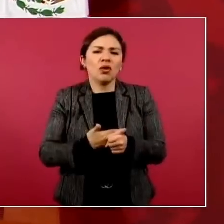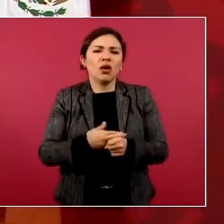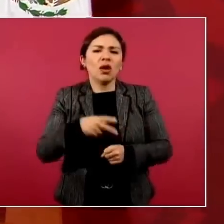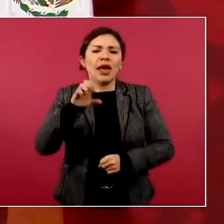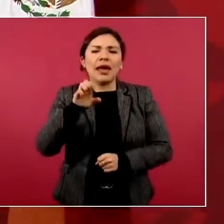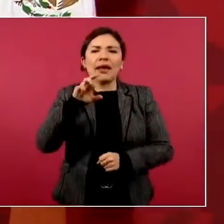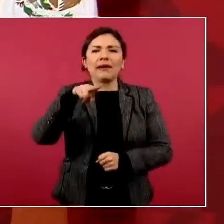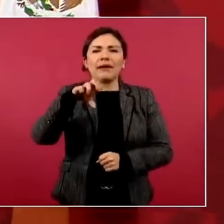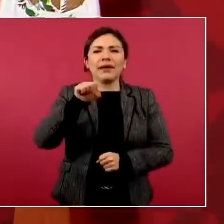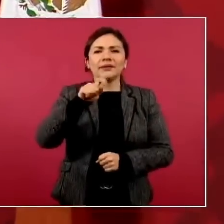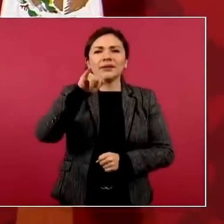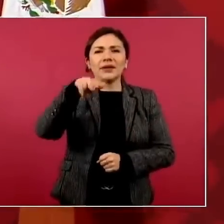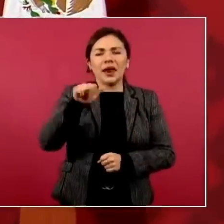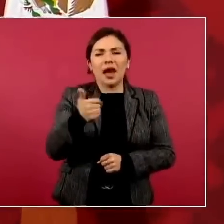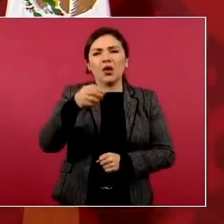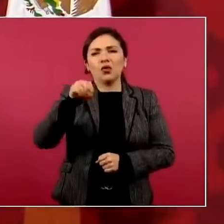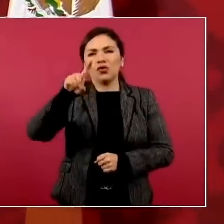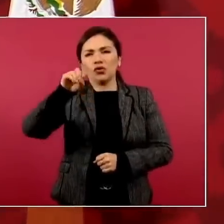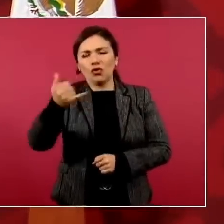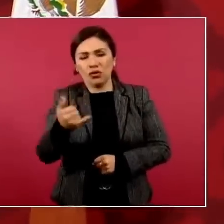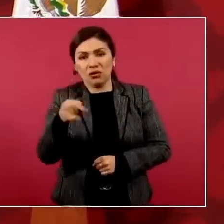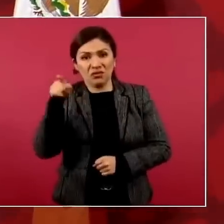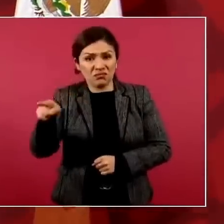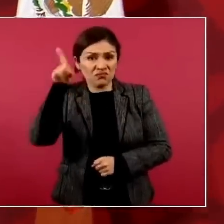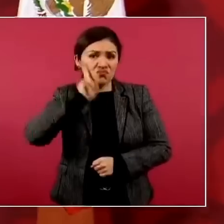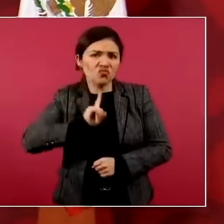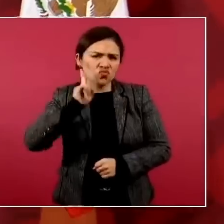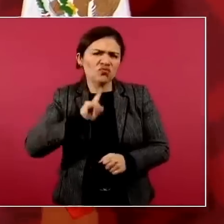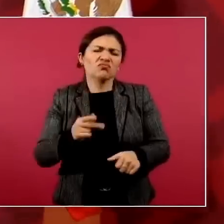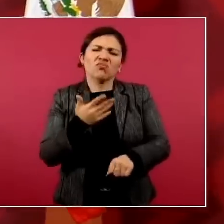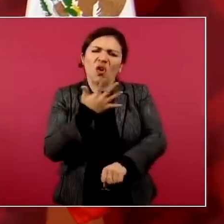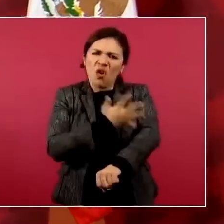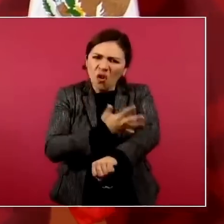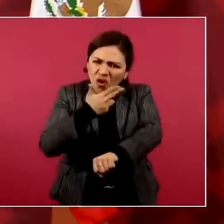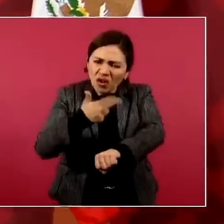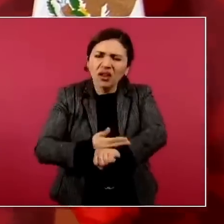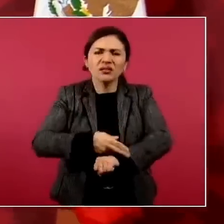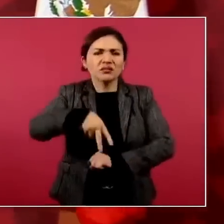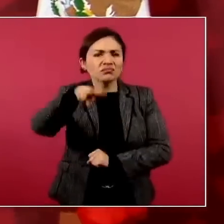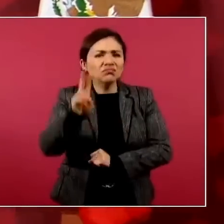Ernestina Godoy. Es una mujer íntegra, honesta,